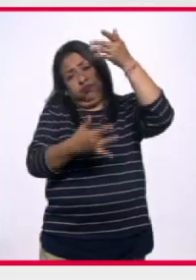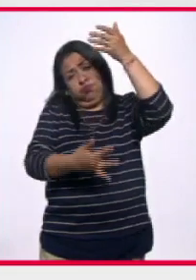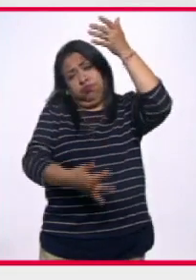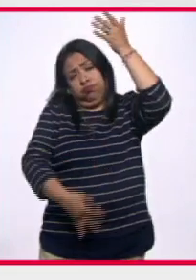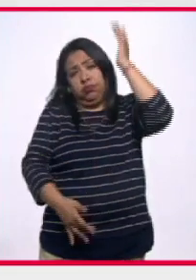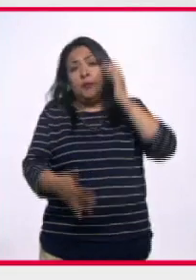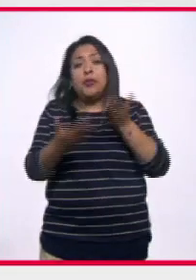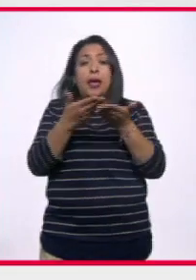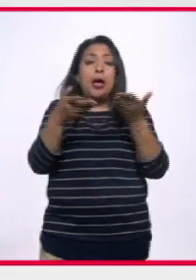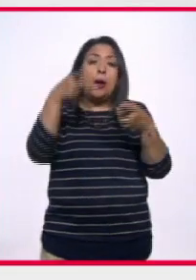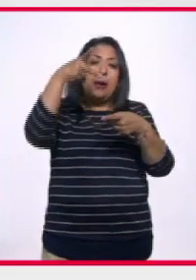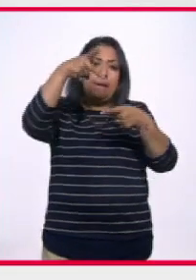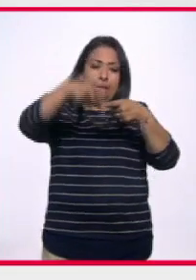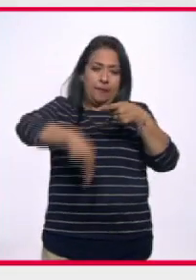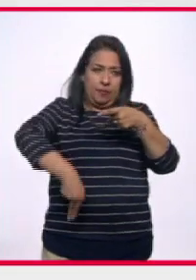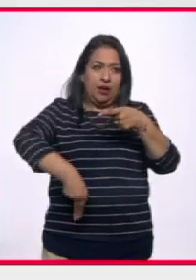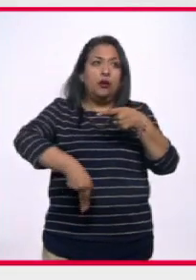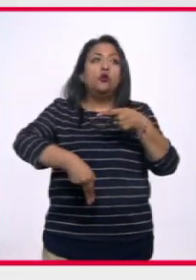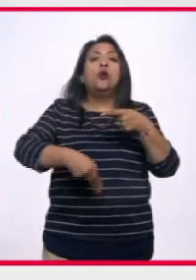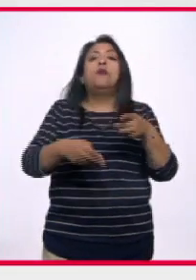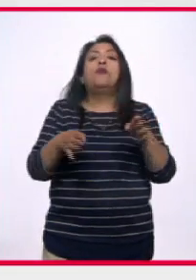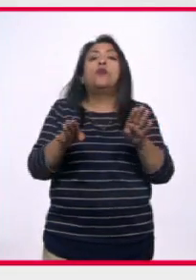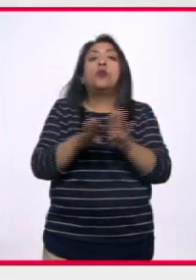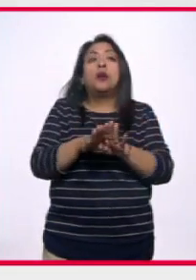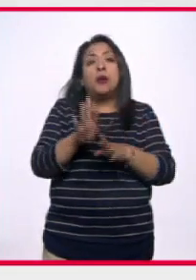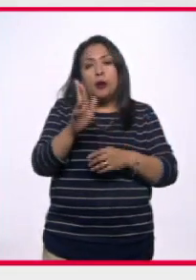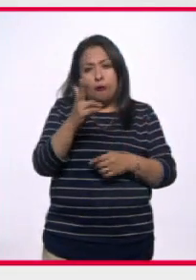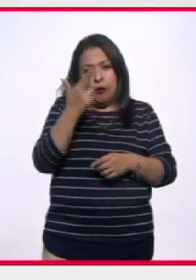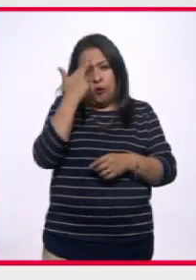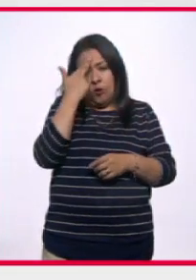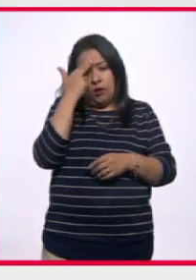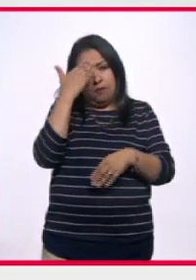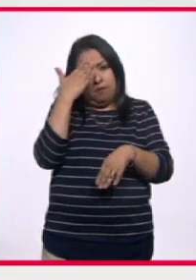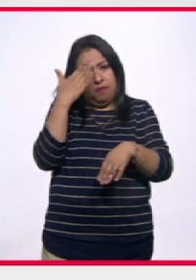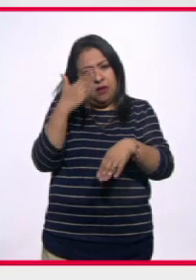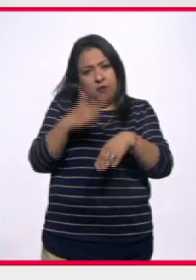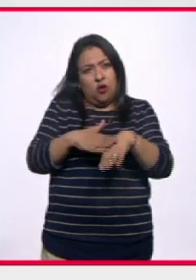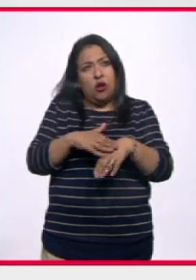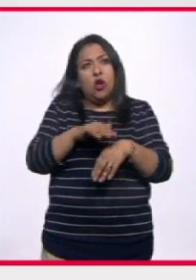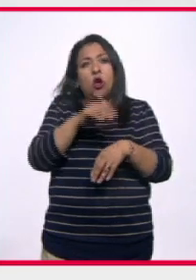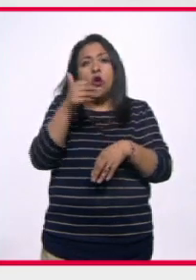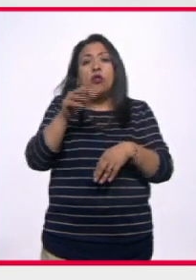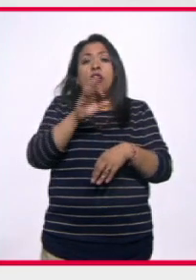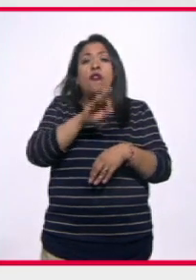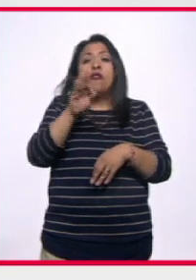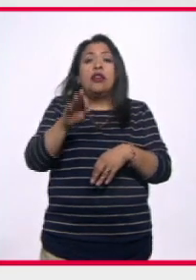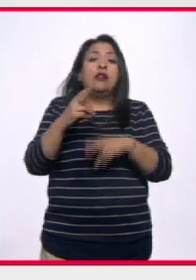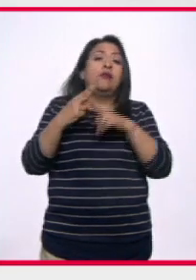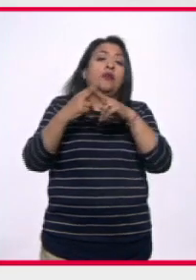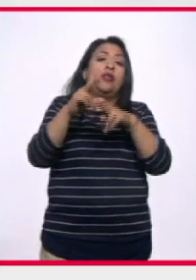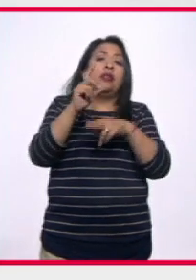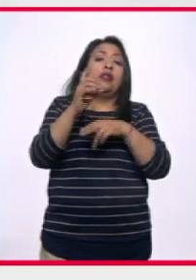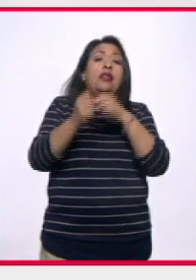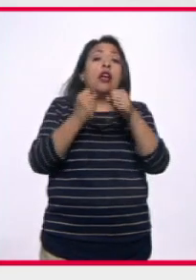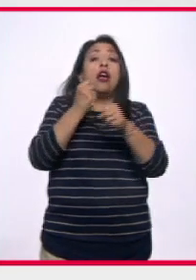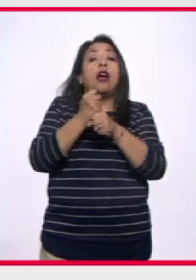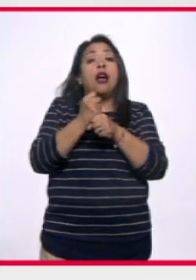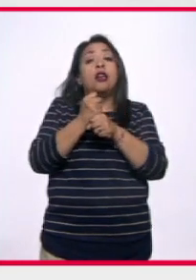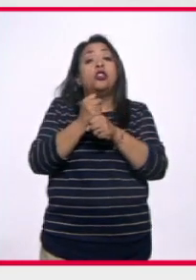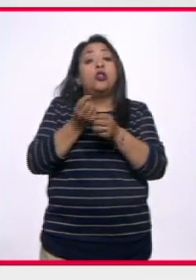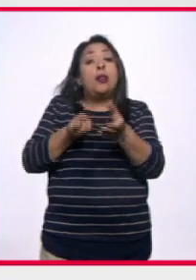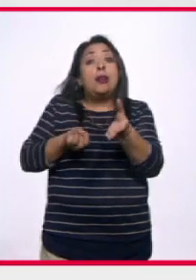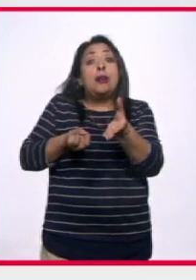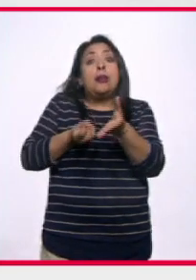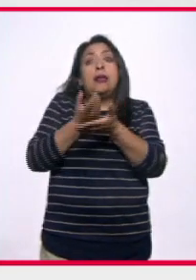pero momento para hacer una pausa y lo vamos a hacer recordando conmemorando otra efeméride 30 años del que se liberará a